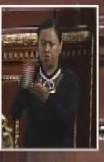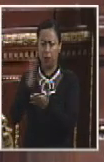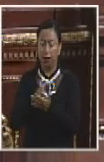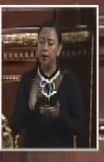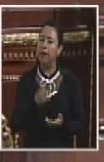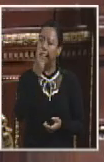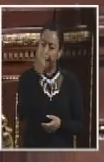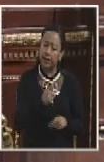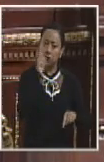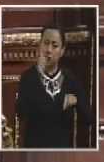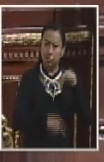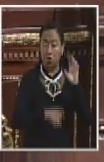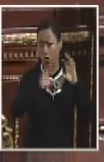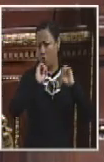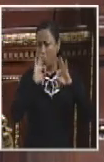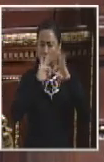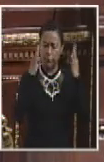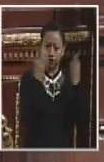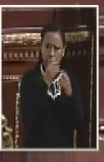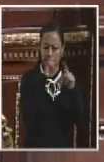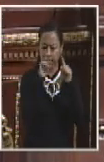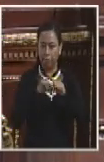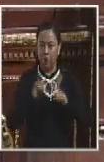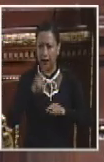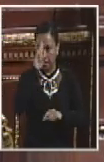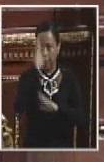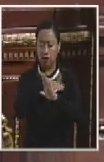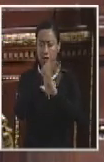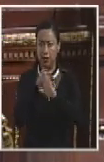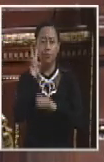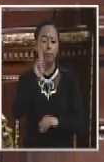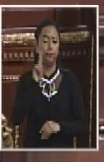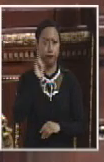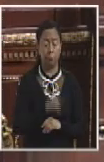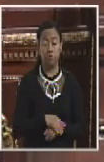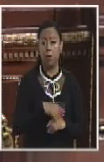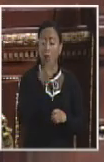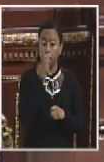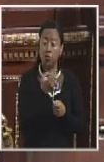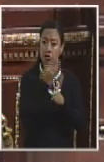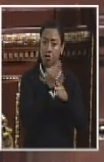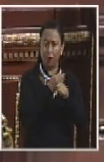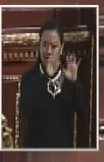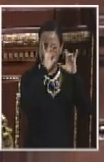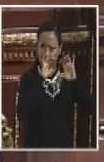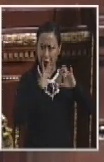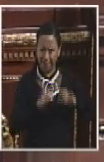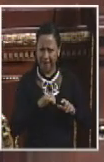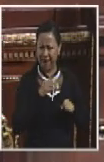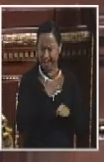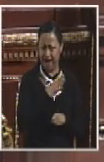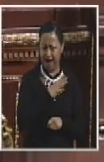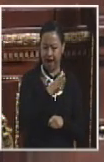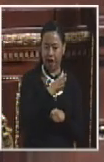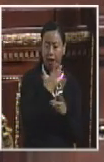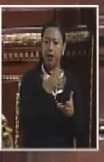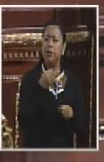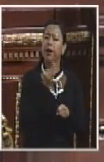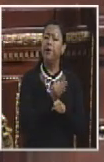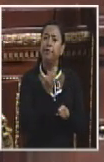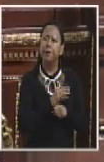de violencia contra las mujeres. En virtud de la redacción actual del ordenamiento que se busca reformar,